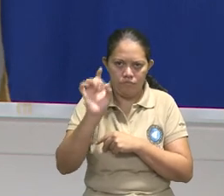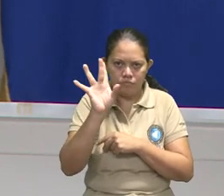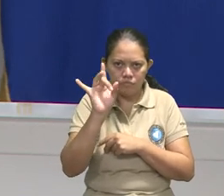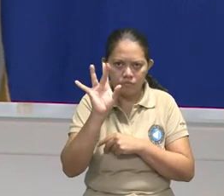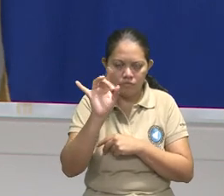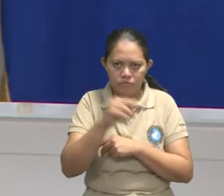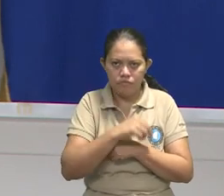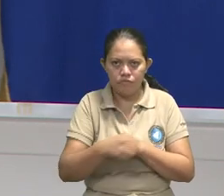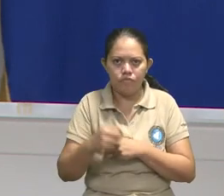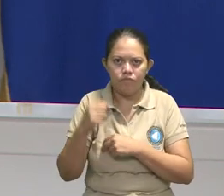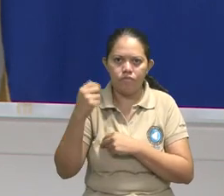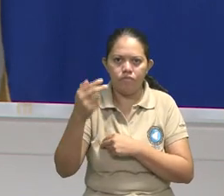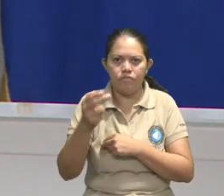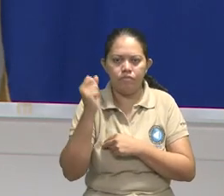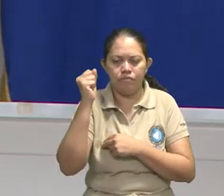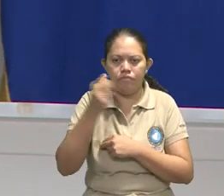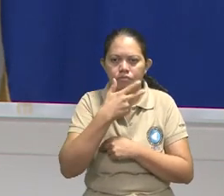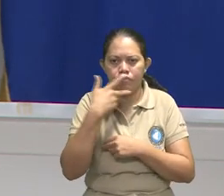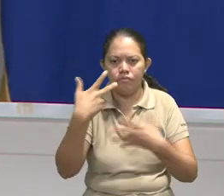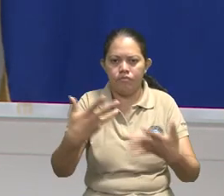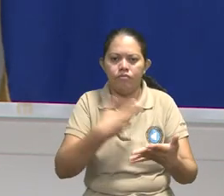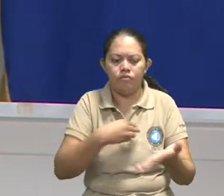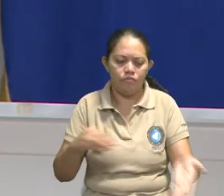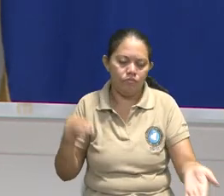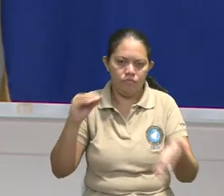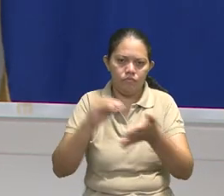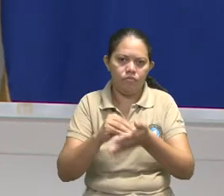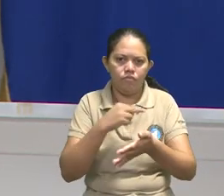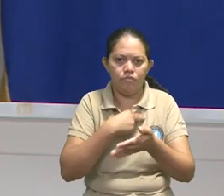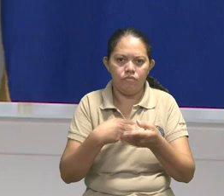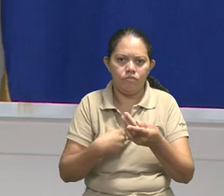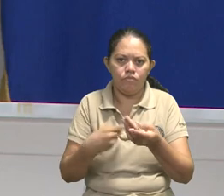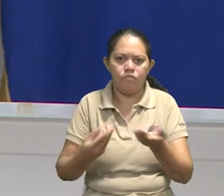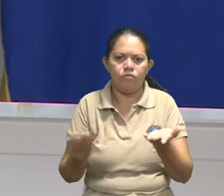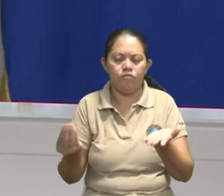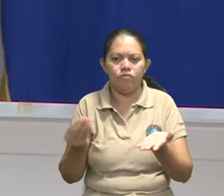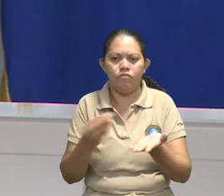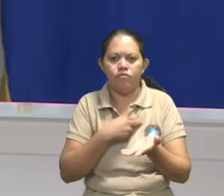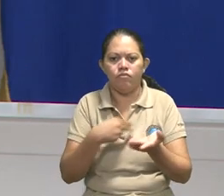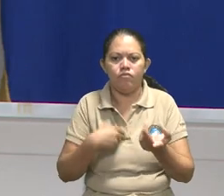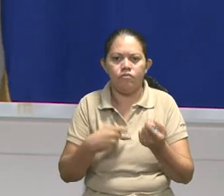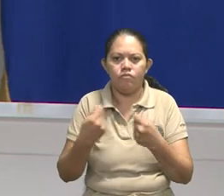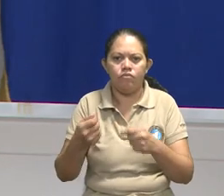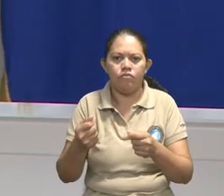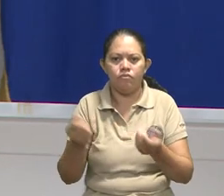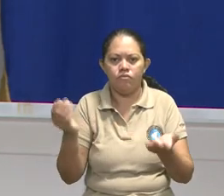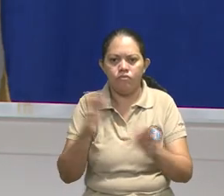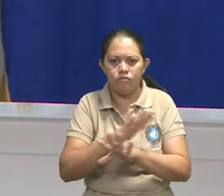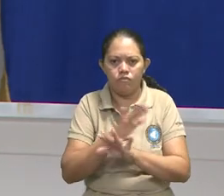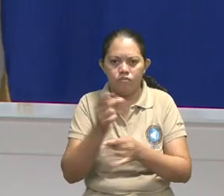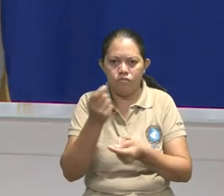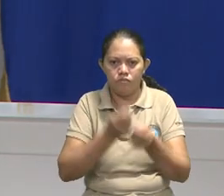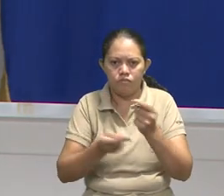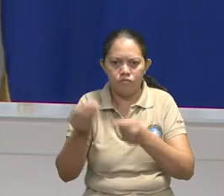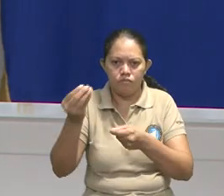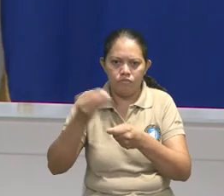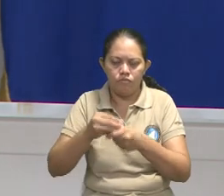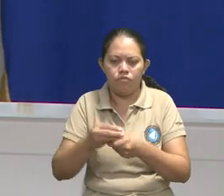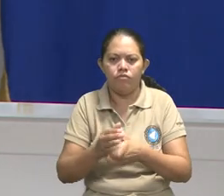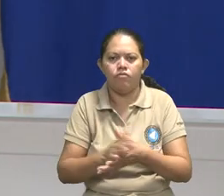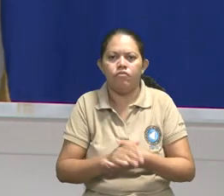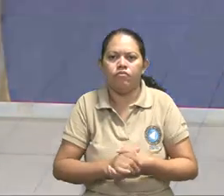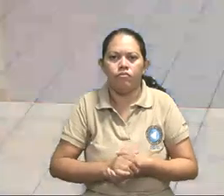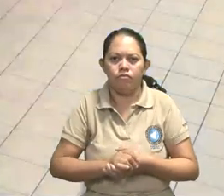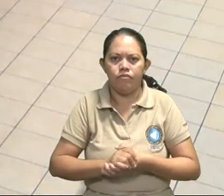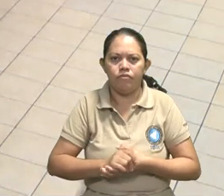de junio de ese mismo año, aplicándole a la correspondiente partida presupuestaria.